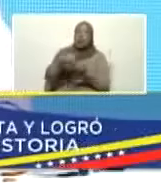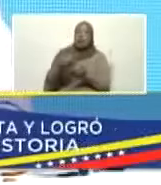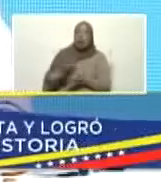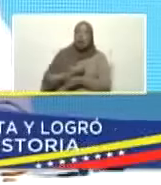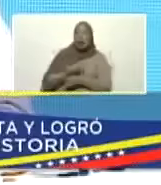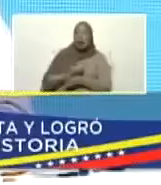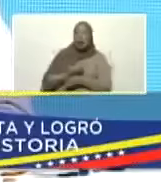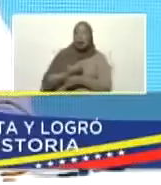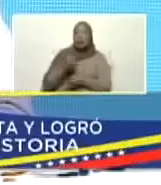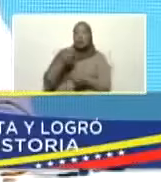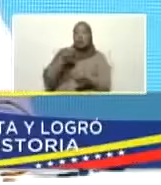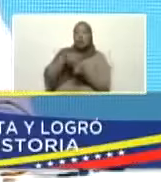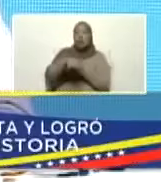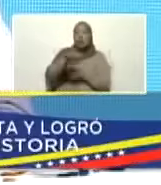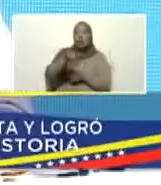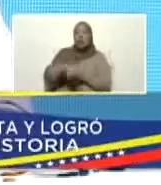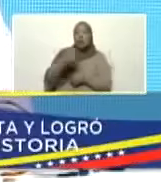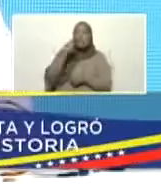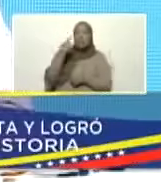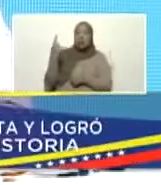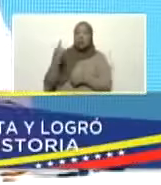Tucupita, Loa del Valle Tamaroni.